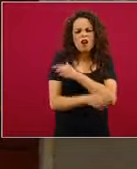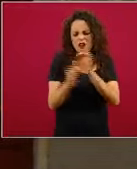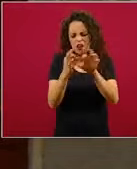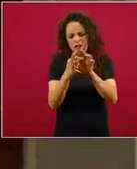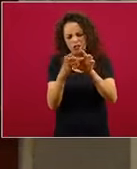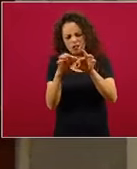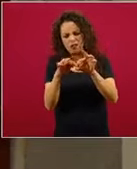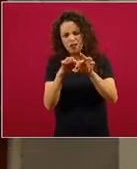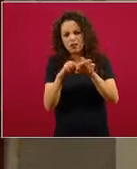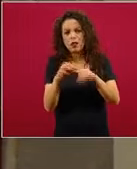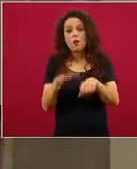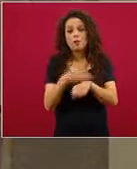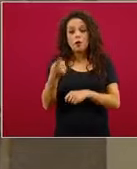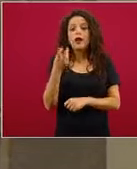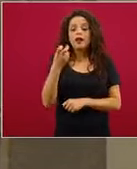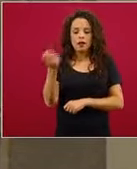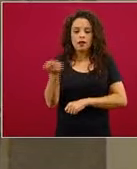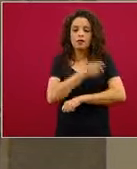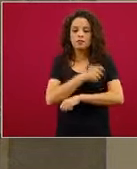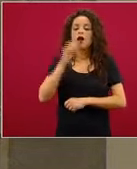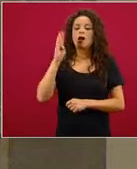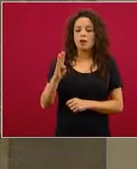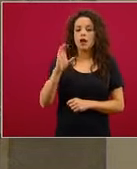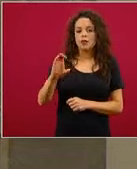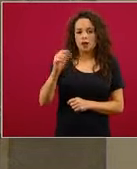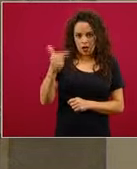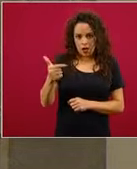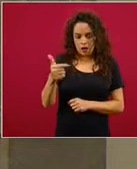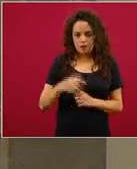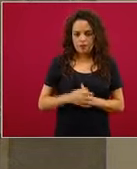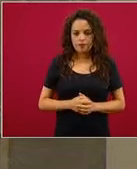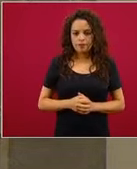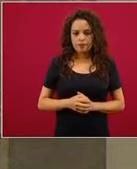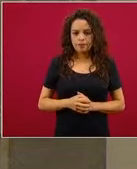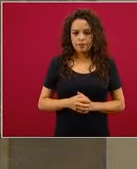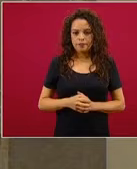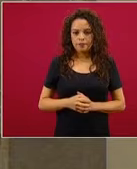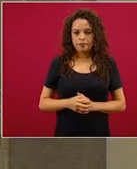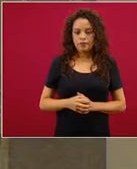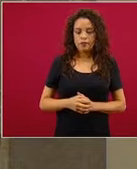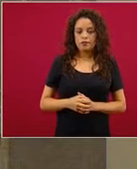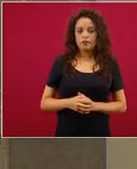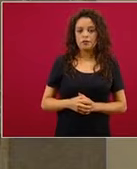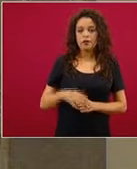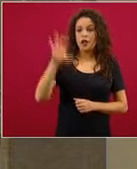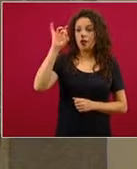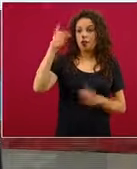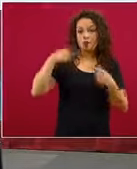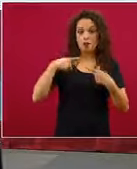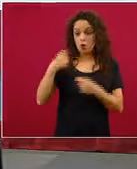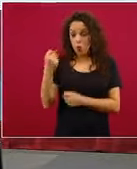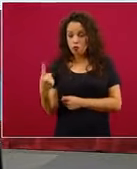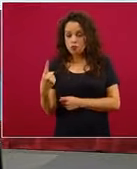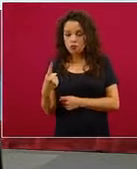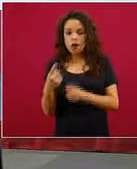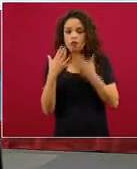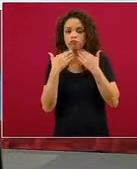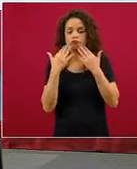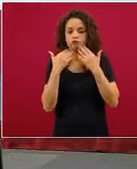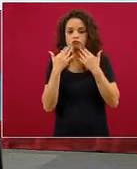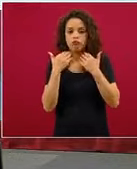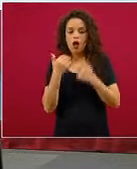BCG. Una persona de cada 30 no hace cicatriz, pero no quiere decir que la vacuna no sirvió,